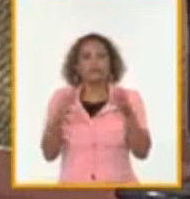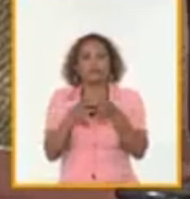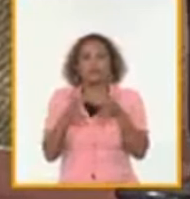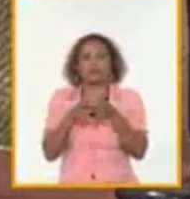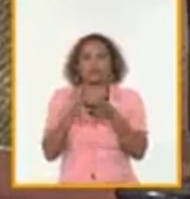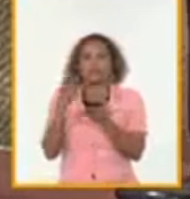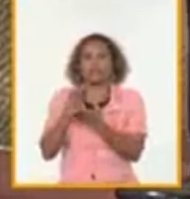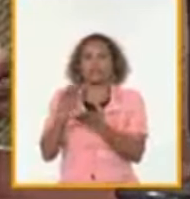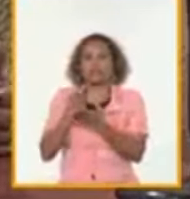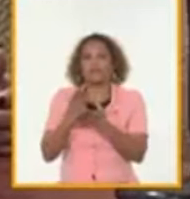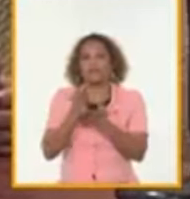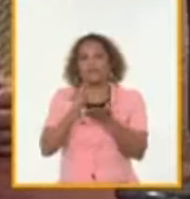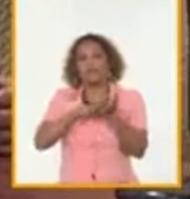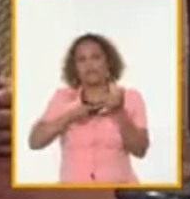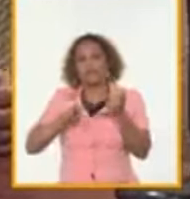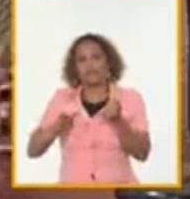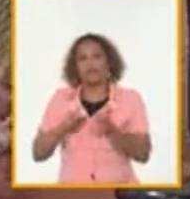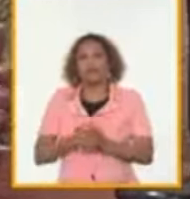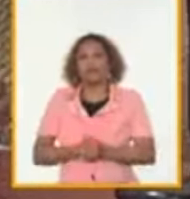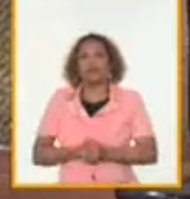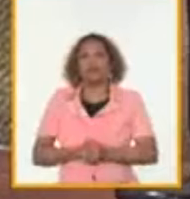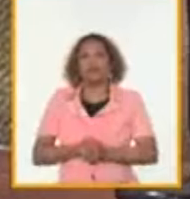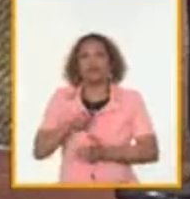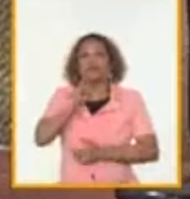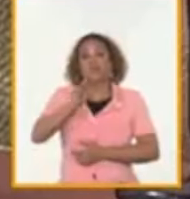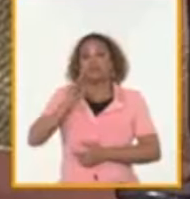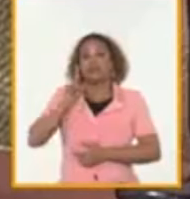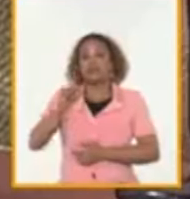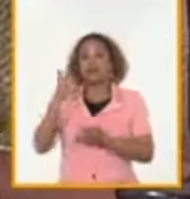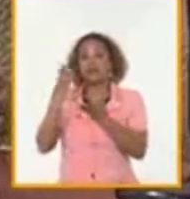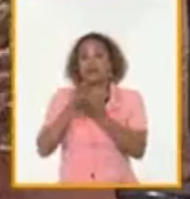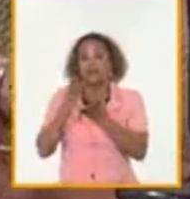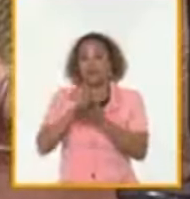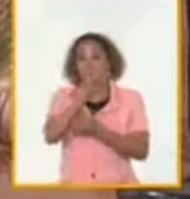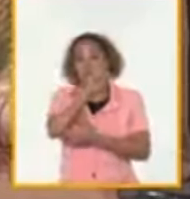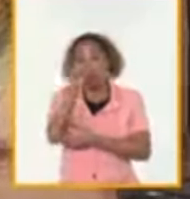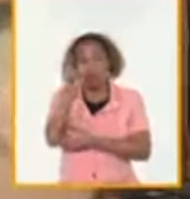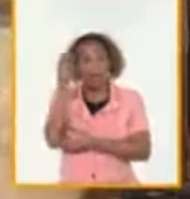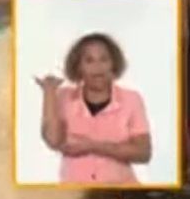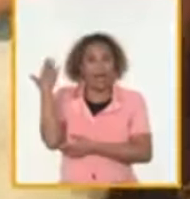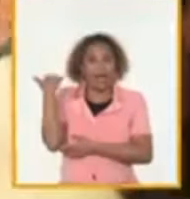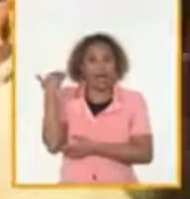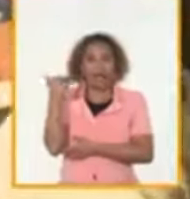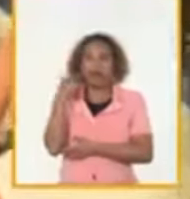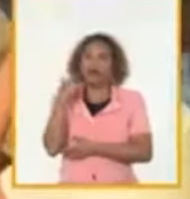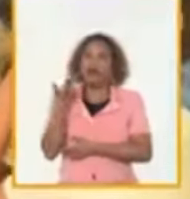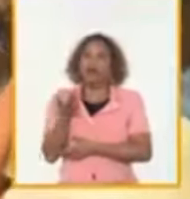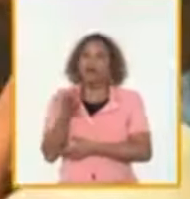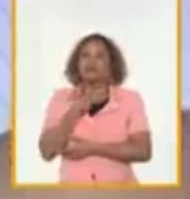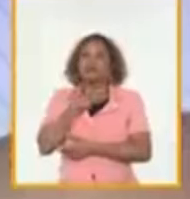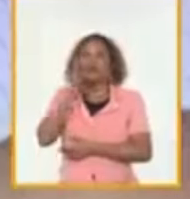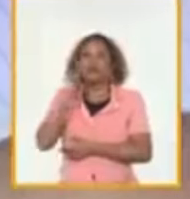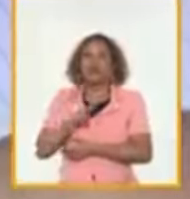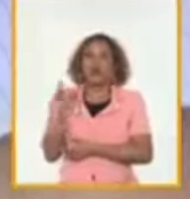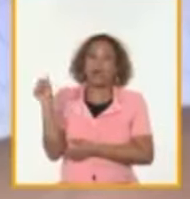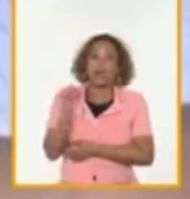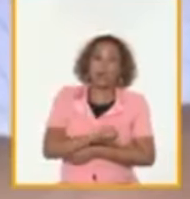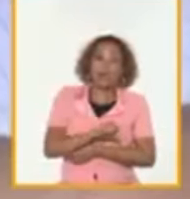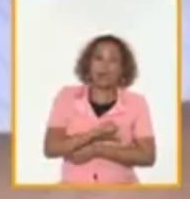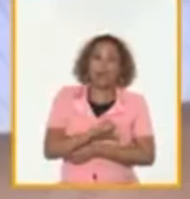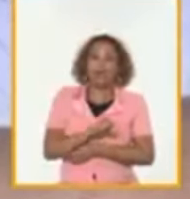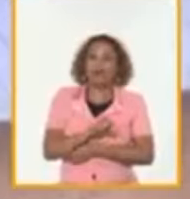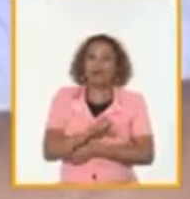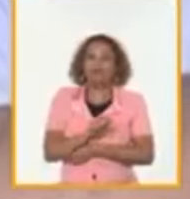escuelas en la provincia ya 31 de nuestras escuelas que estaban en evaluadas de mal en la parte